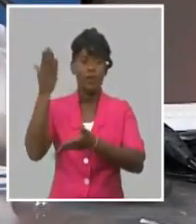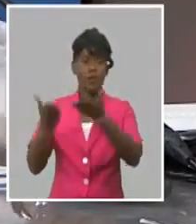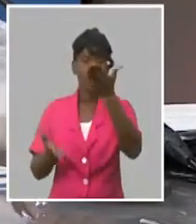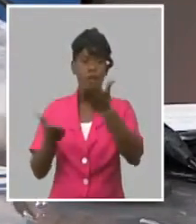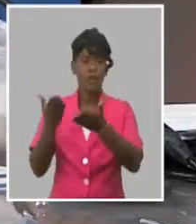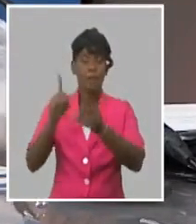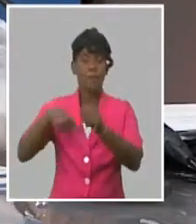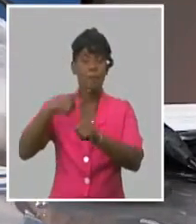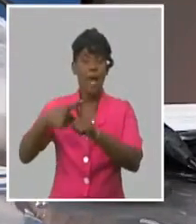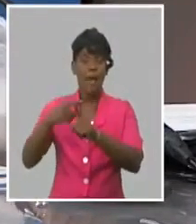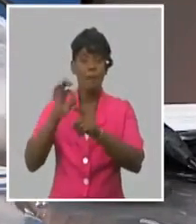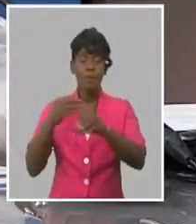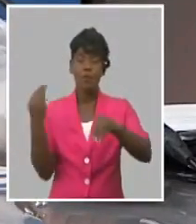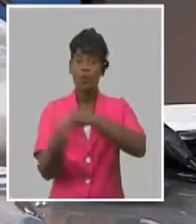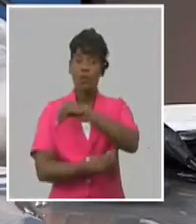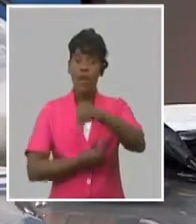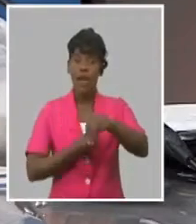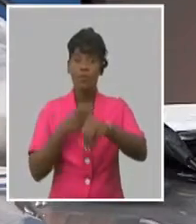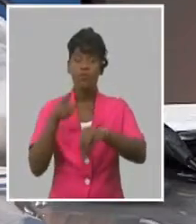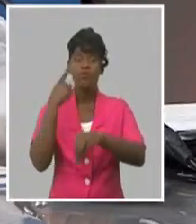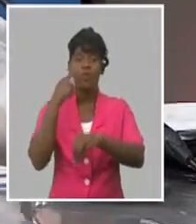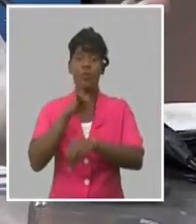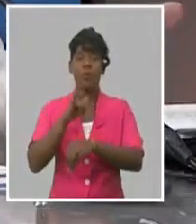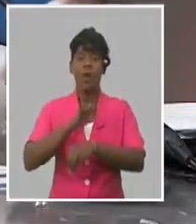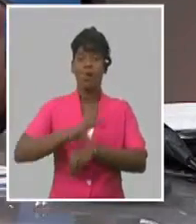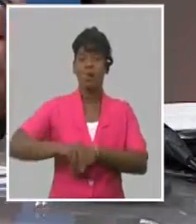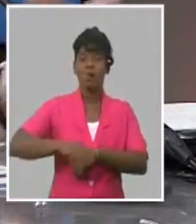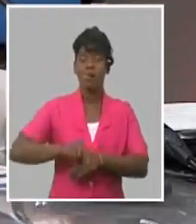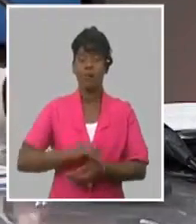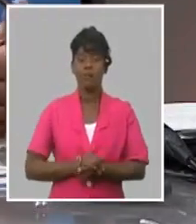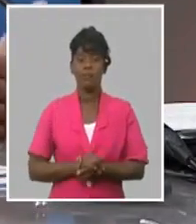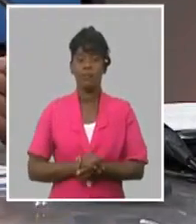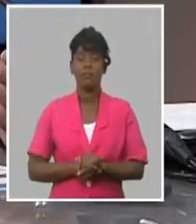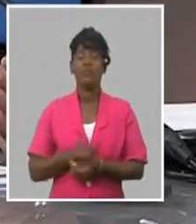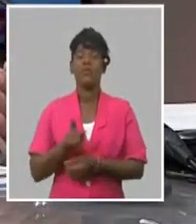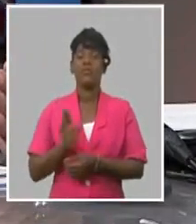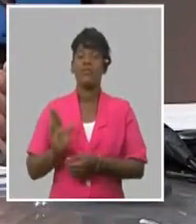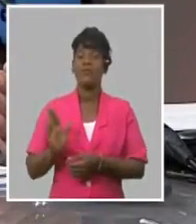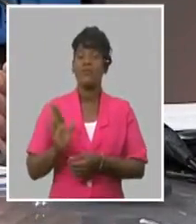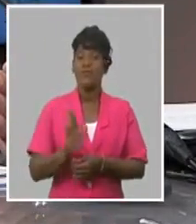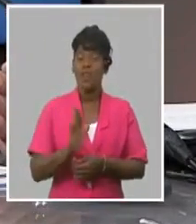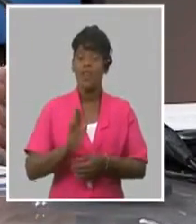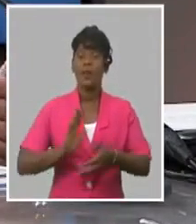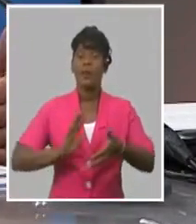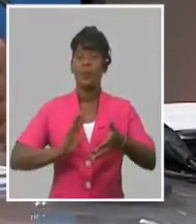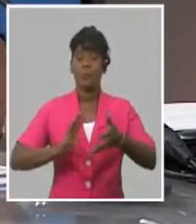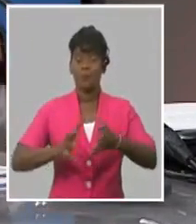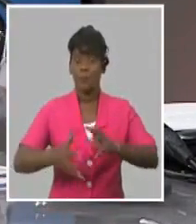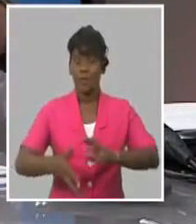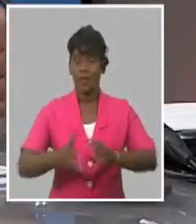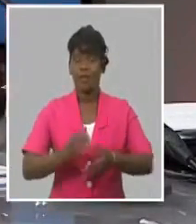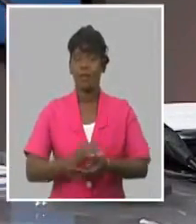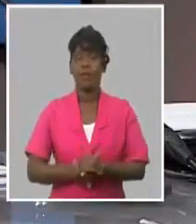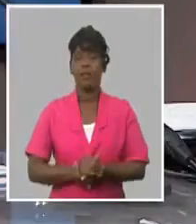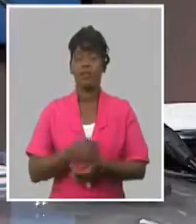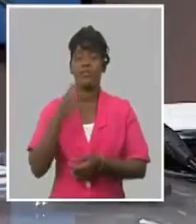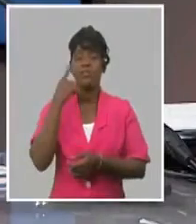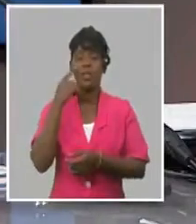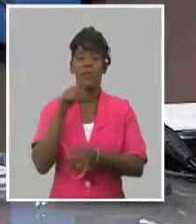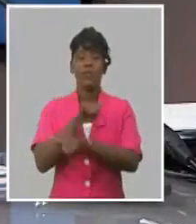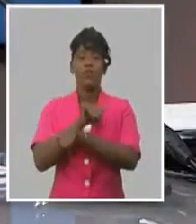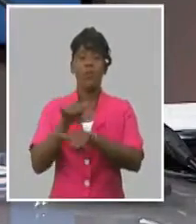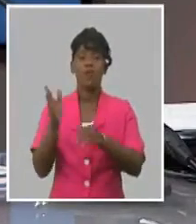cambio, eso en economía se llama arbitraje. Entonces se produce un proceso de arbitraje que te